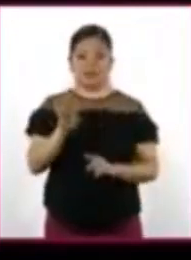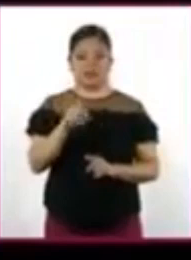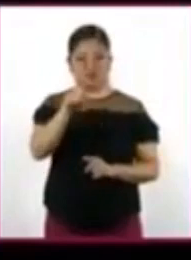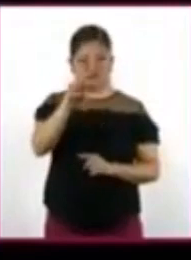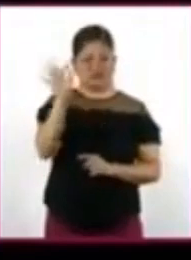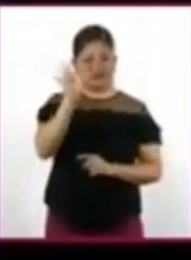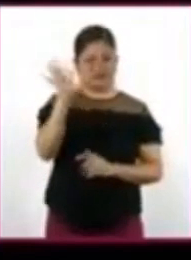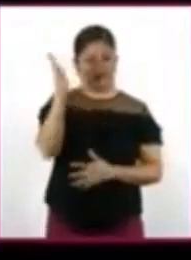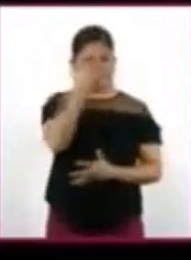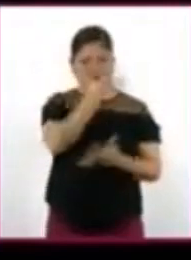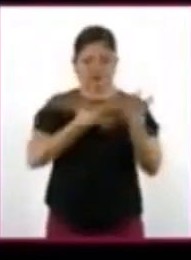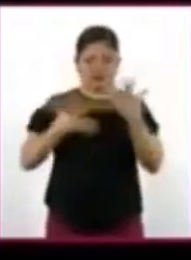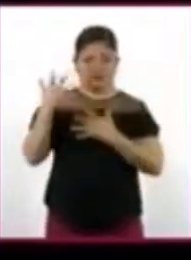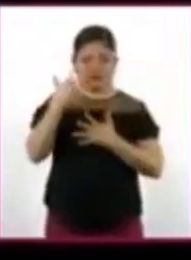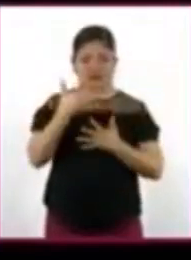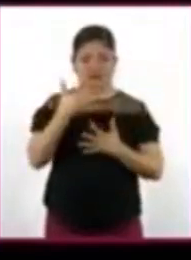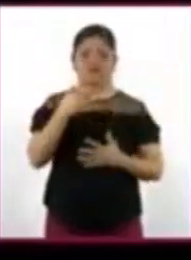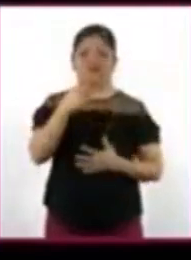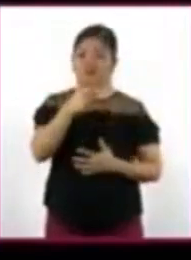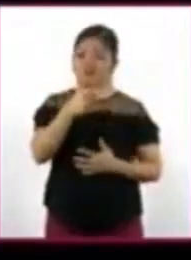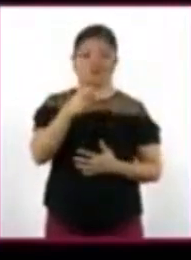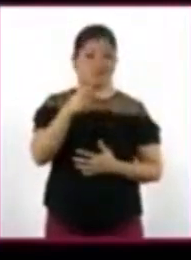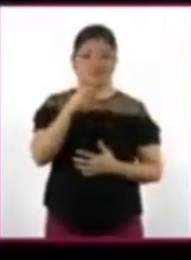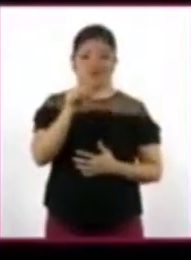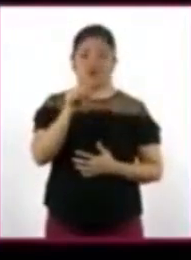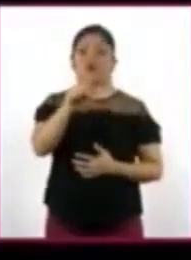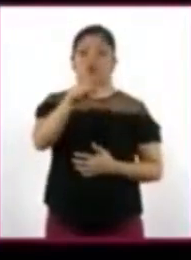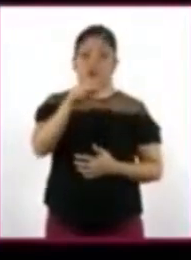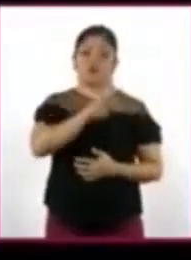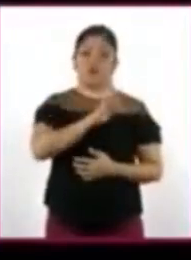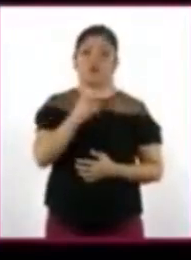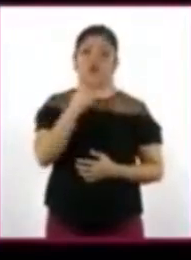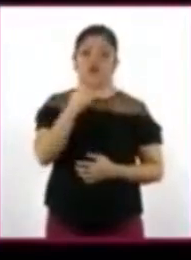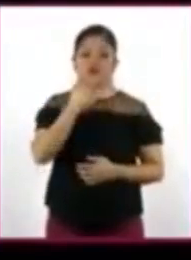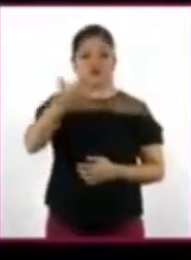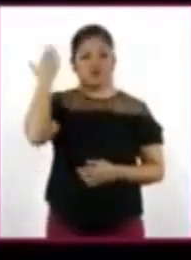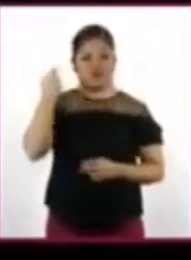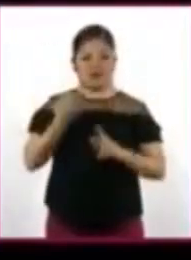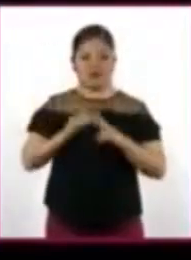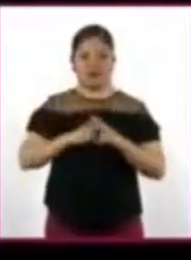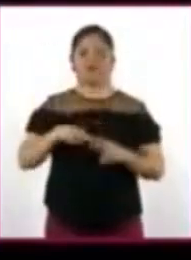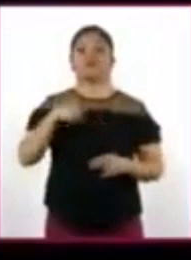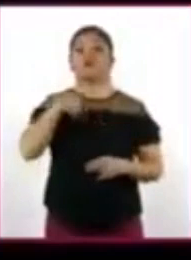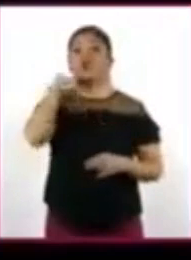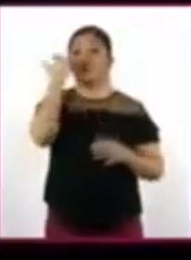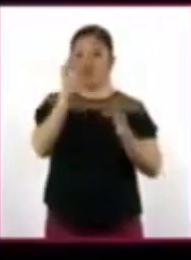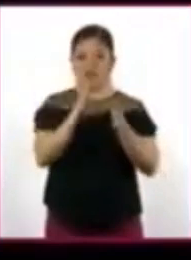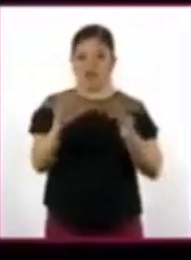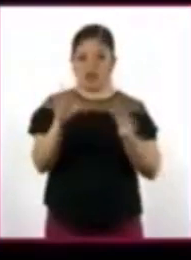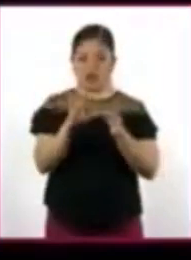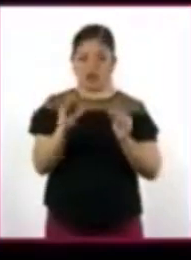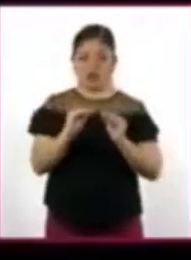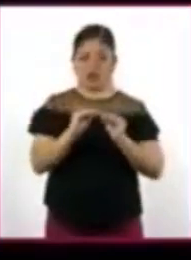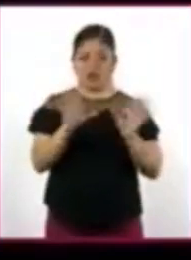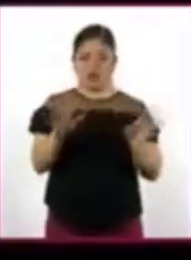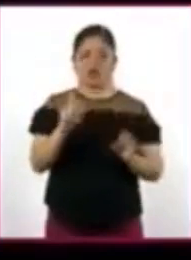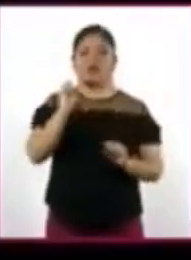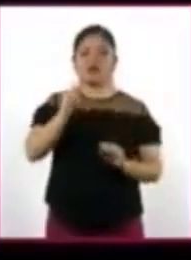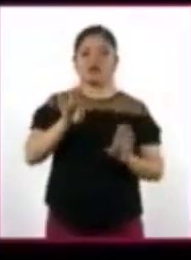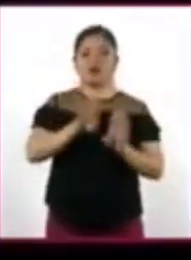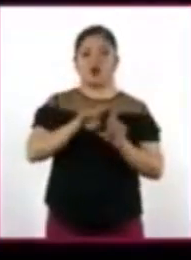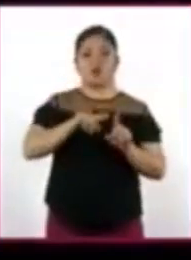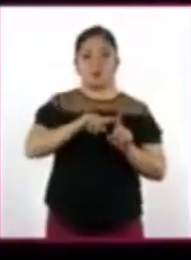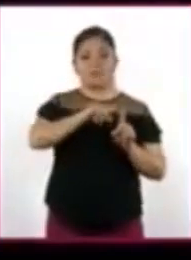haya confundido mucho, porque si te confundió puedes utilizar lo que vimos en un principio. Pero lo que yo te quiero contar es lo siguiente. La pendiente